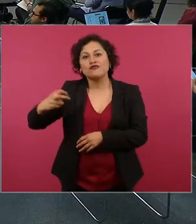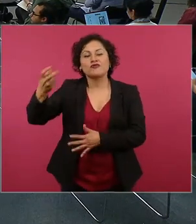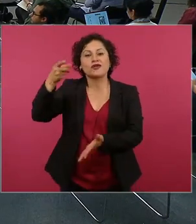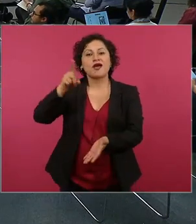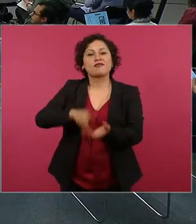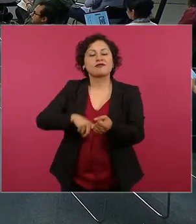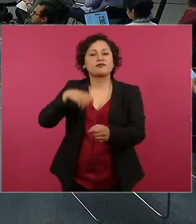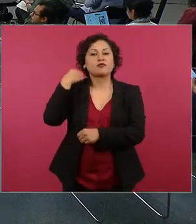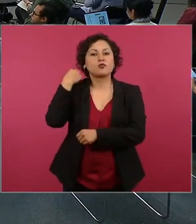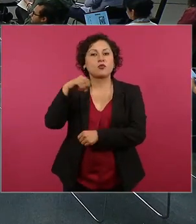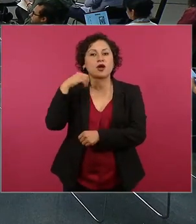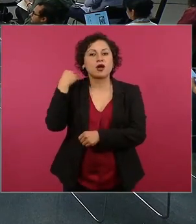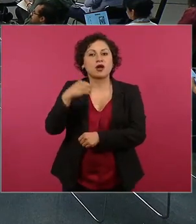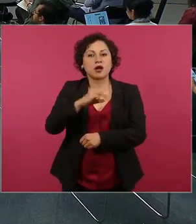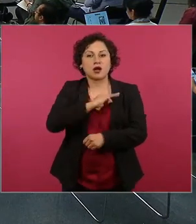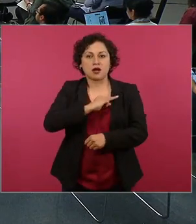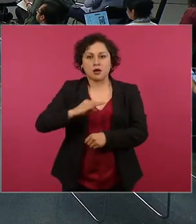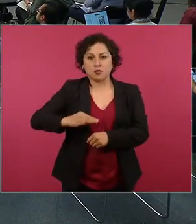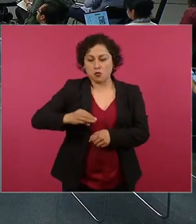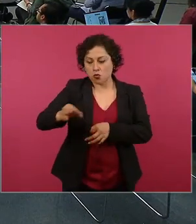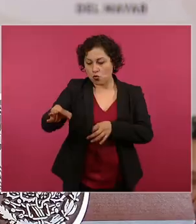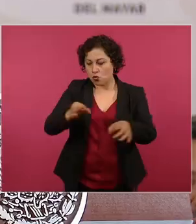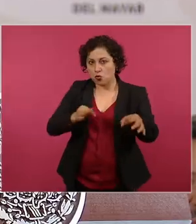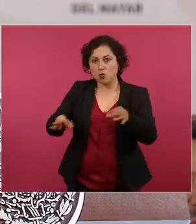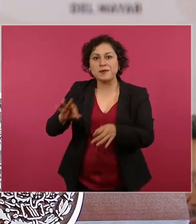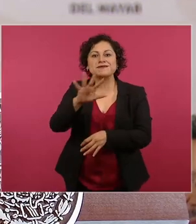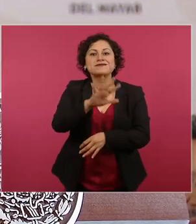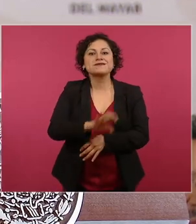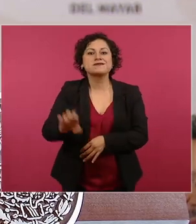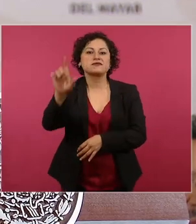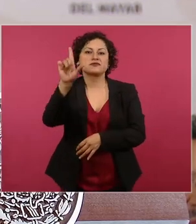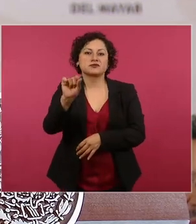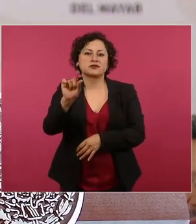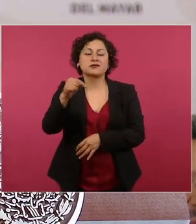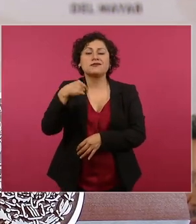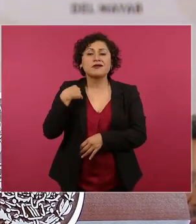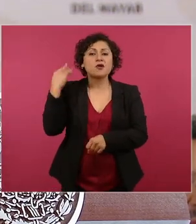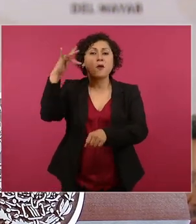de Oaxaca, incluso escribí